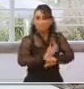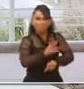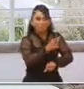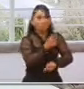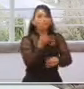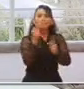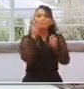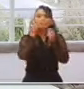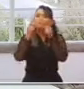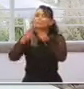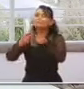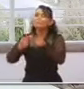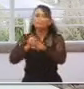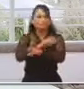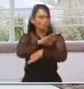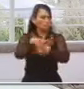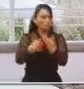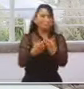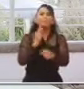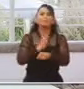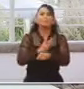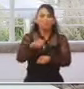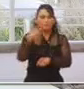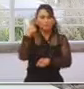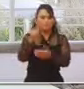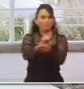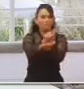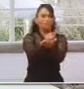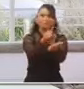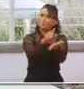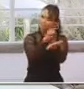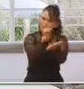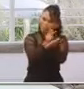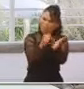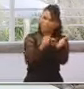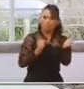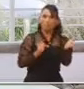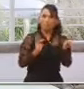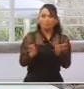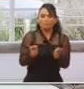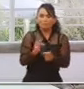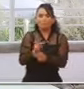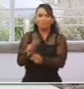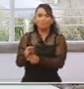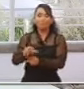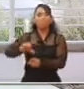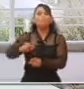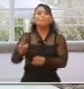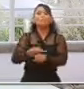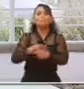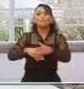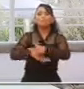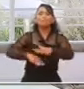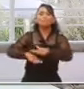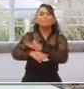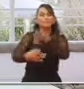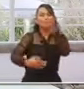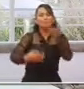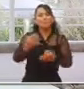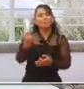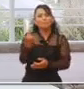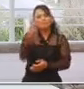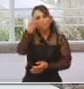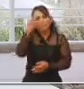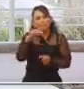sea. En Querétaro, la ley es la ley. El órgano interno de control hoy tiene la base jurídica necesaria para